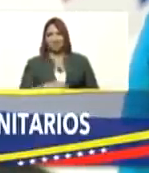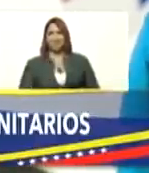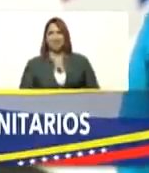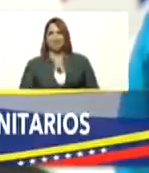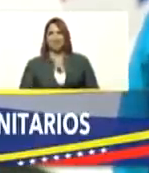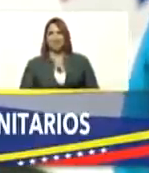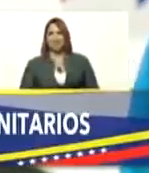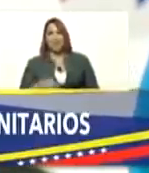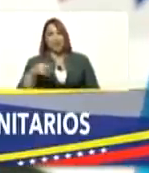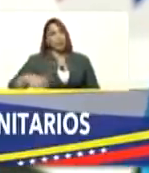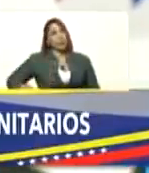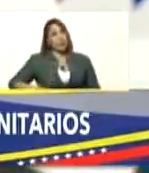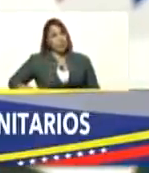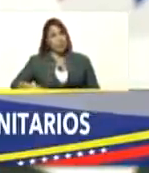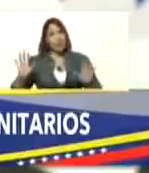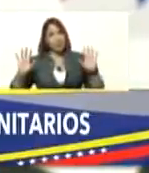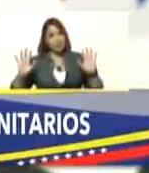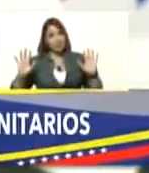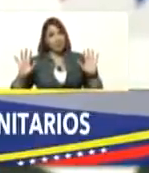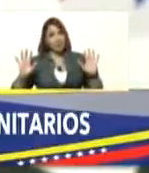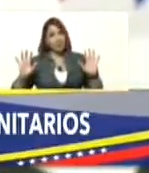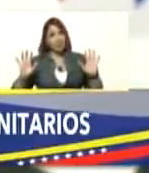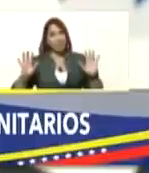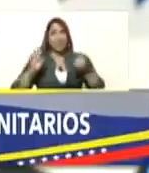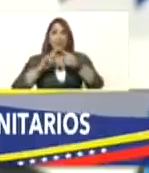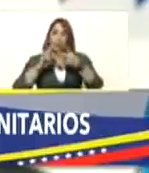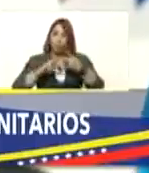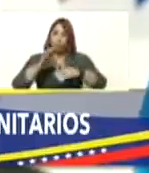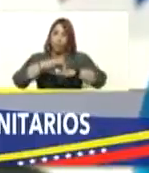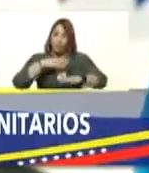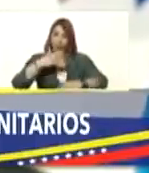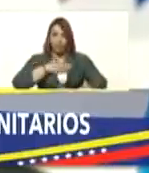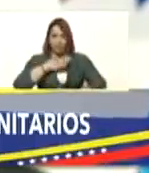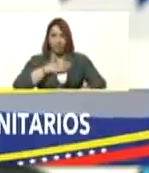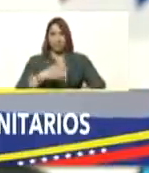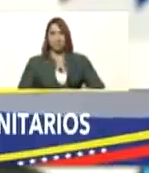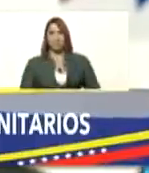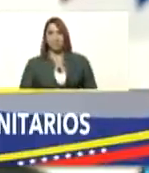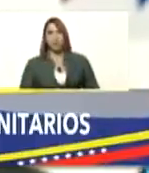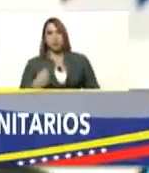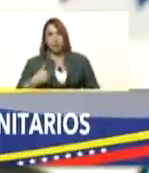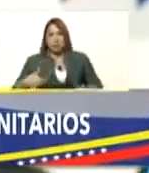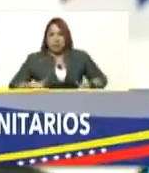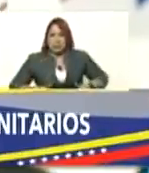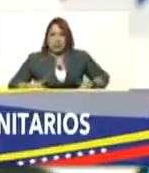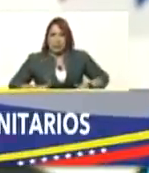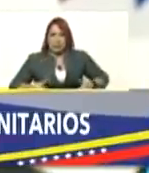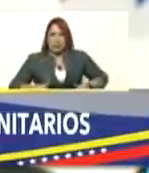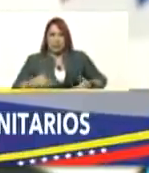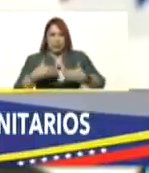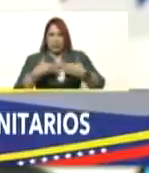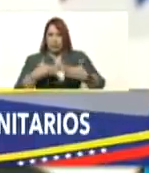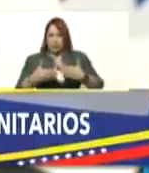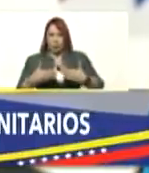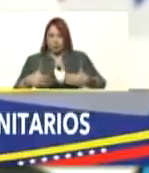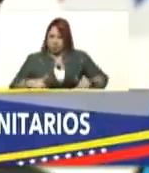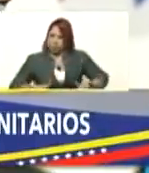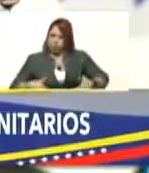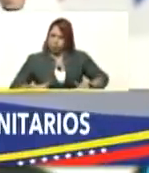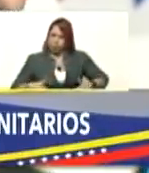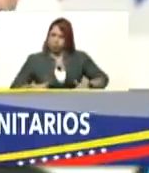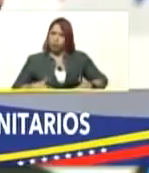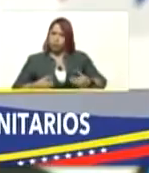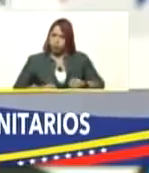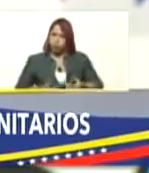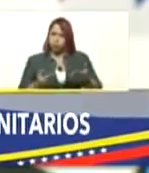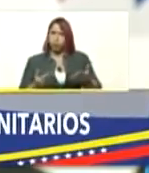Son un chiste. De los recursos me dejan a mí. Yo voy pariendo, compadre. Vamos pariendo.